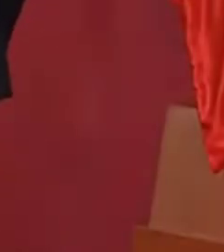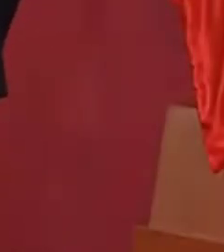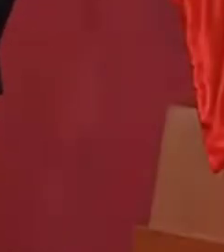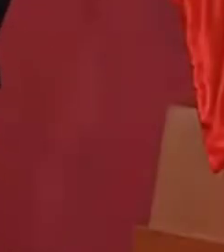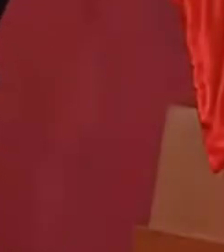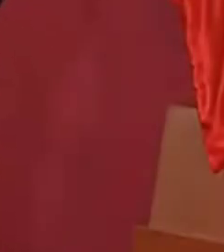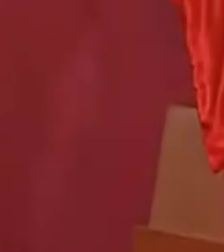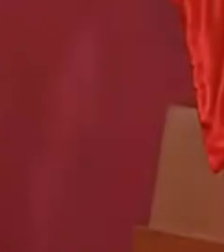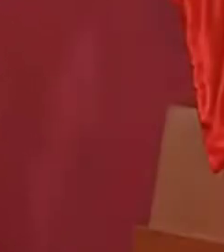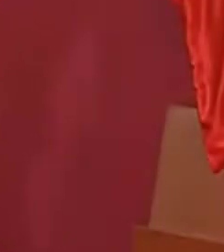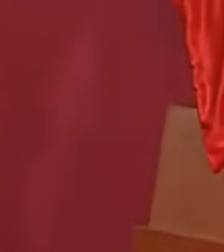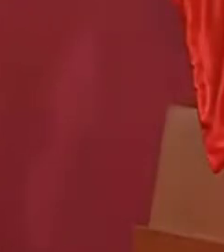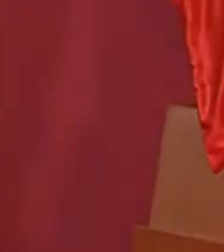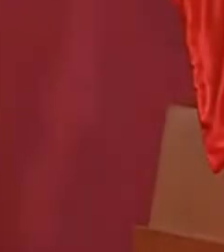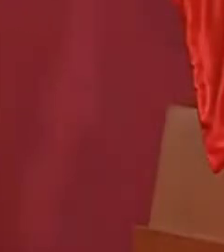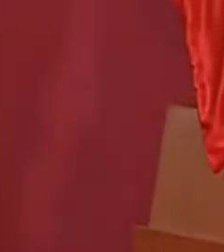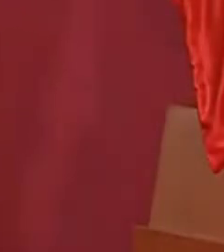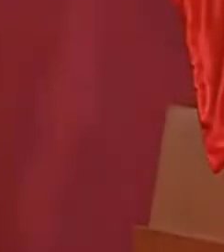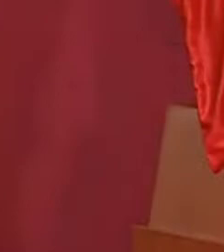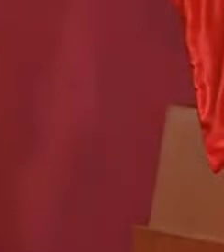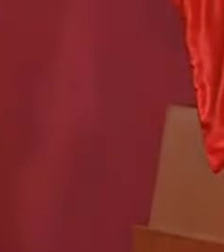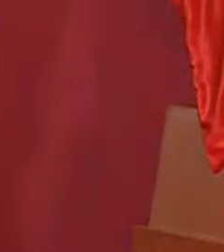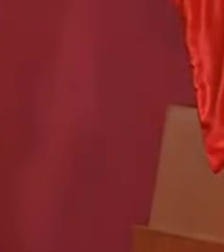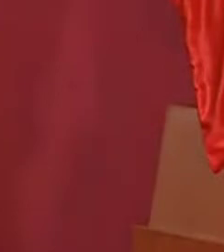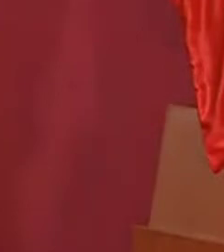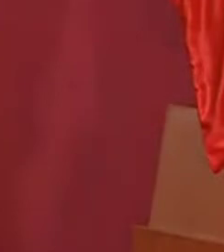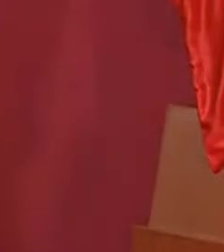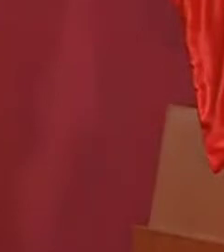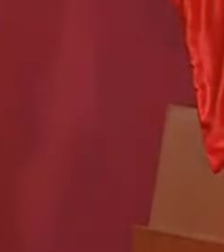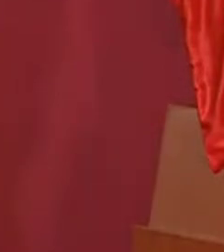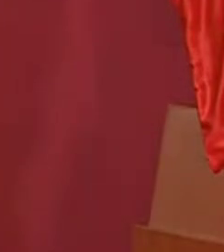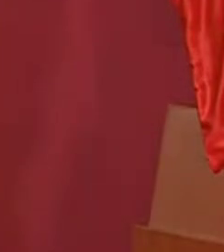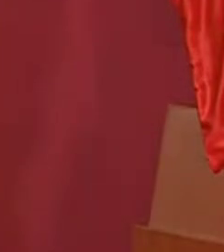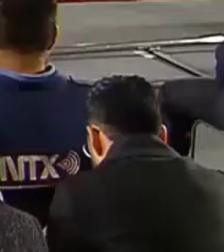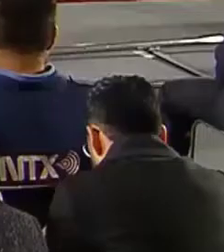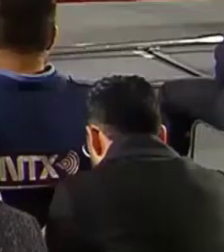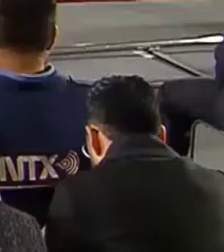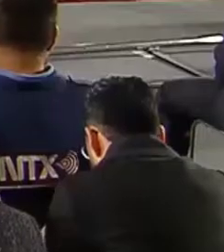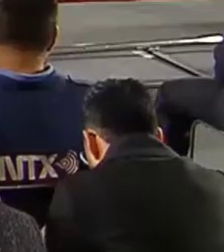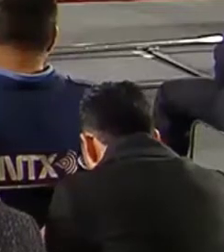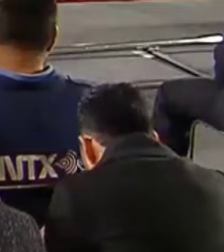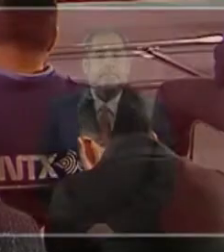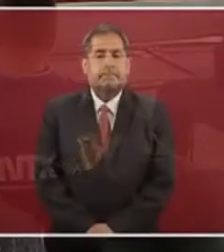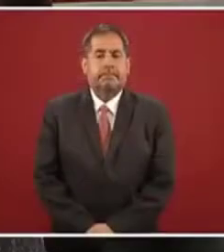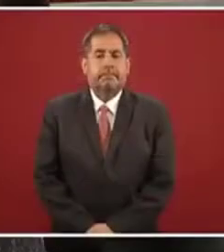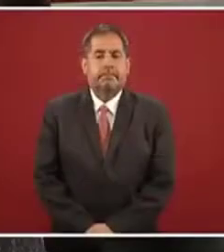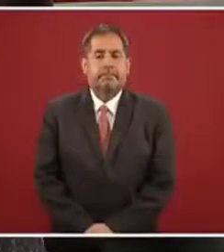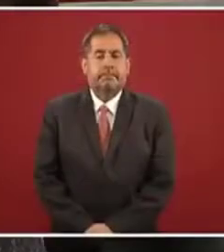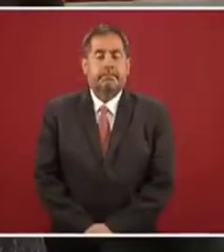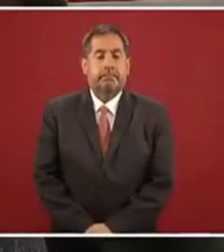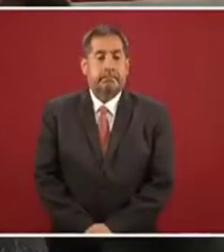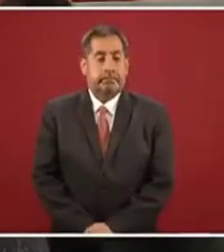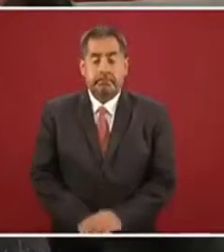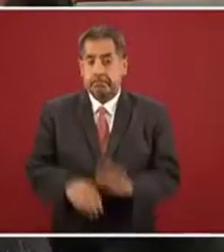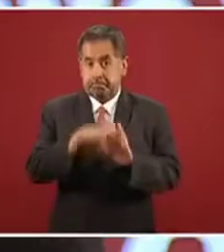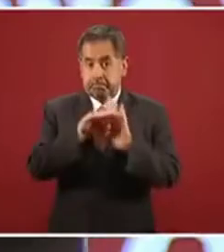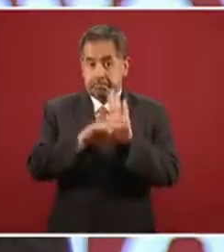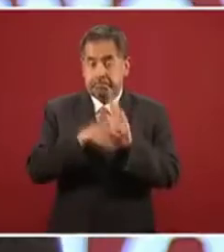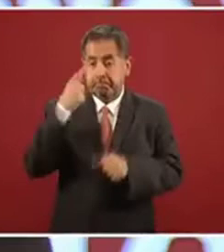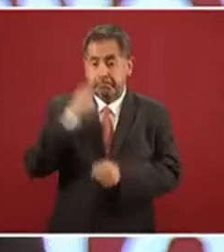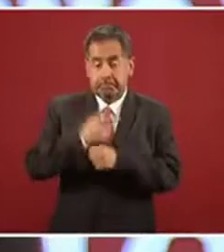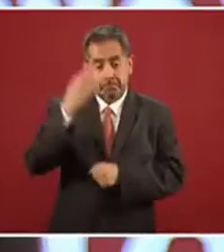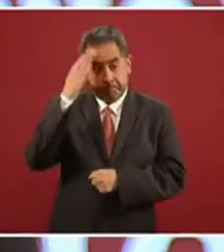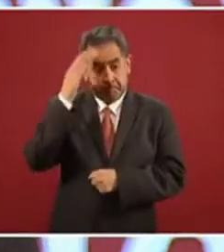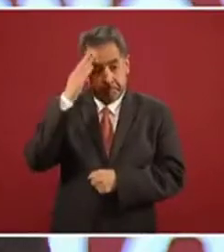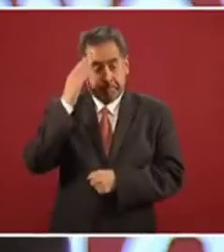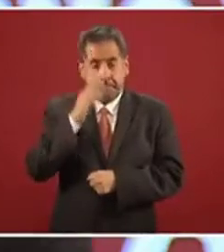lo que predomina, lo que prevalece, lo que se impone es el derecho de asilo, dado que la orden de aprehensión, repito, es 11 días